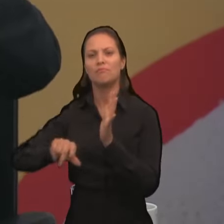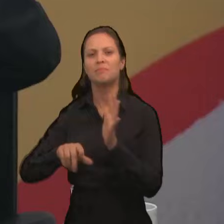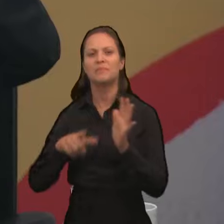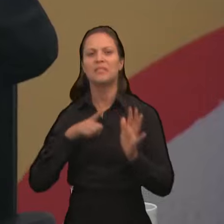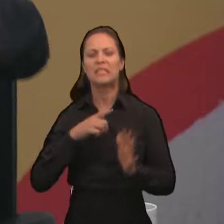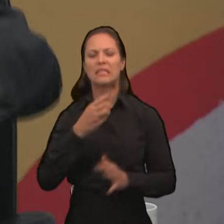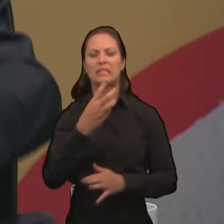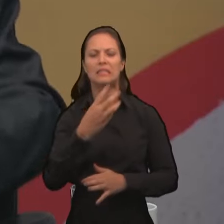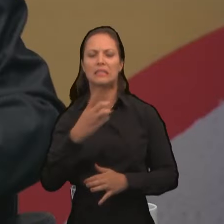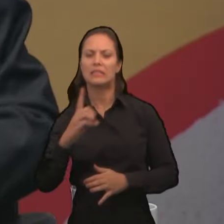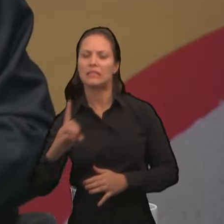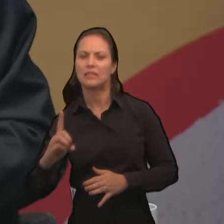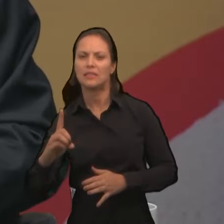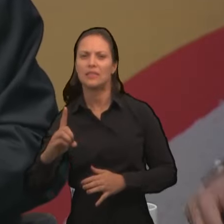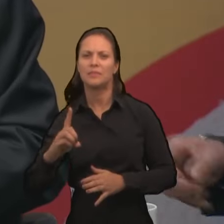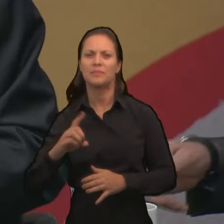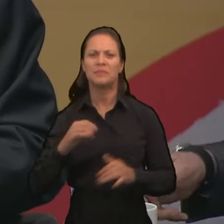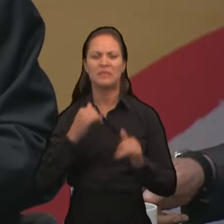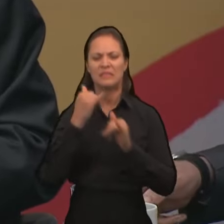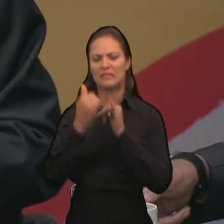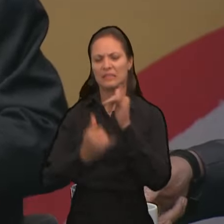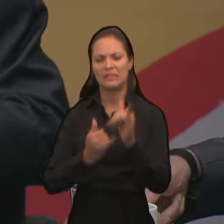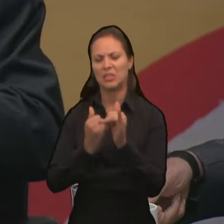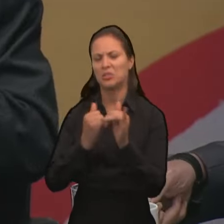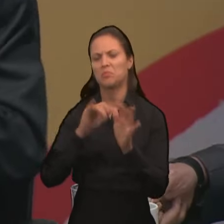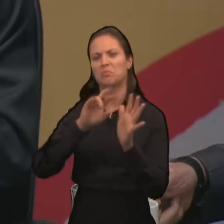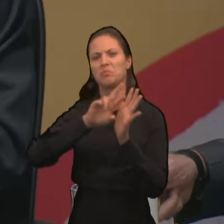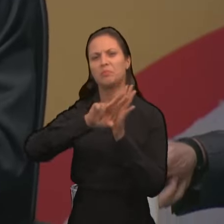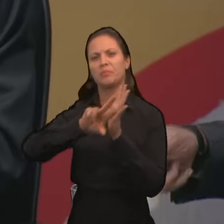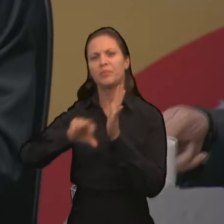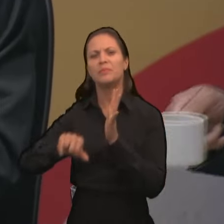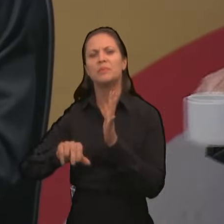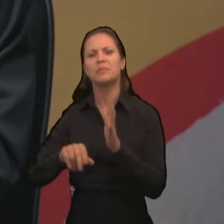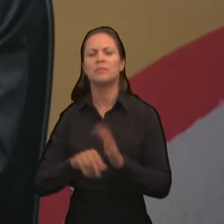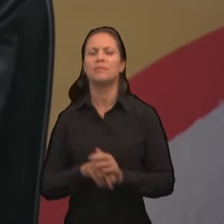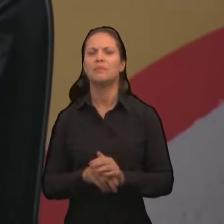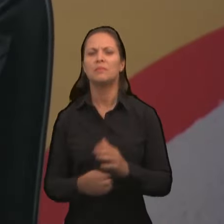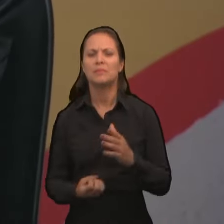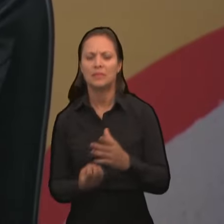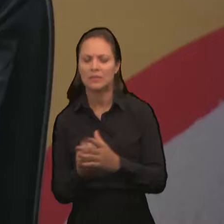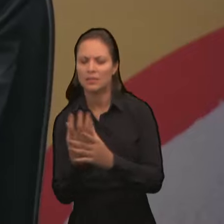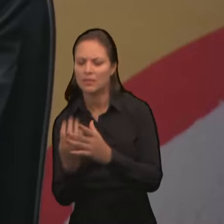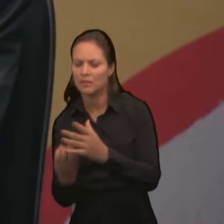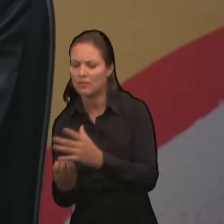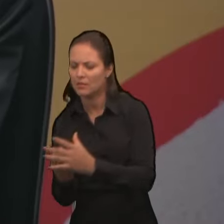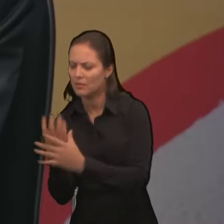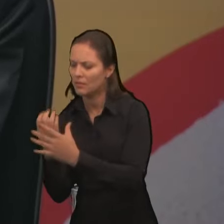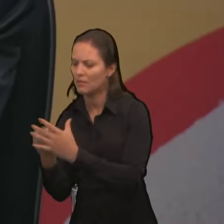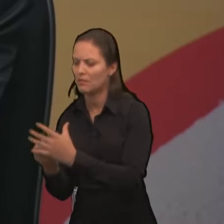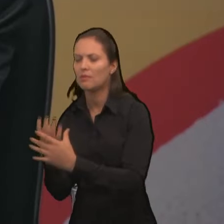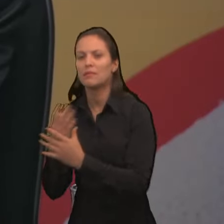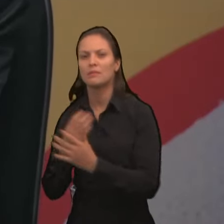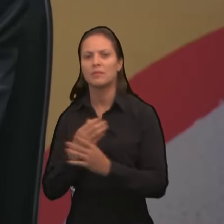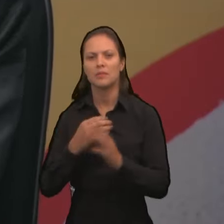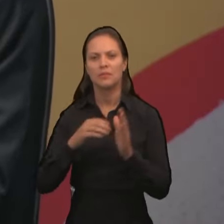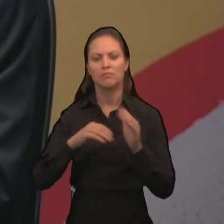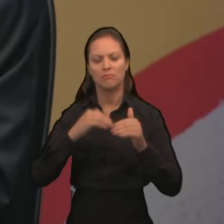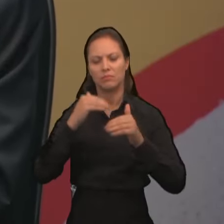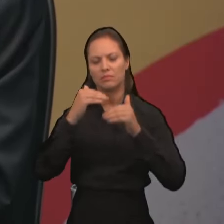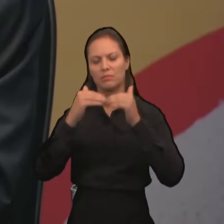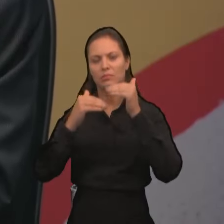nanotecnología, impresión en 3D, computación cuántica, Internet de las cosas, algoritmos.